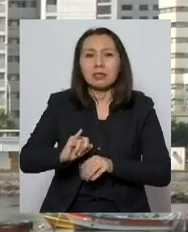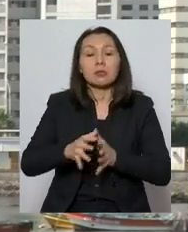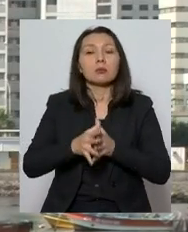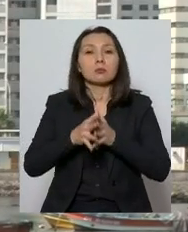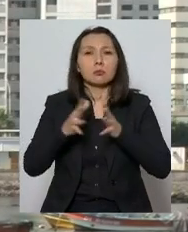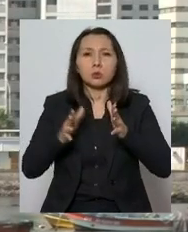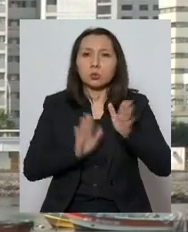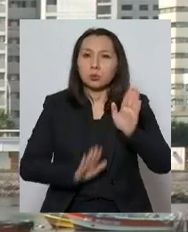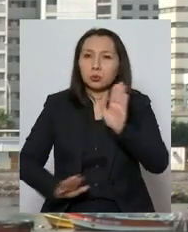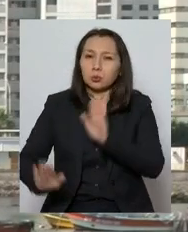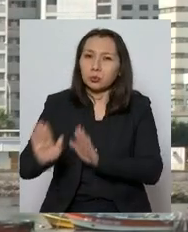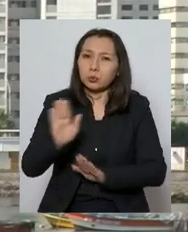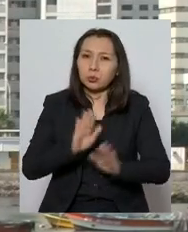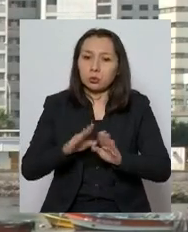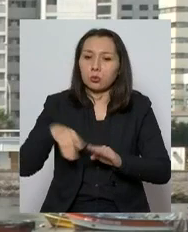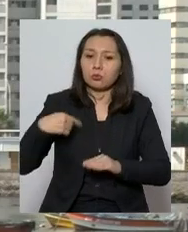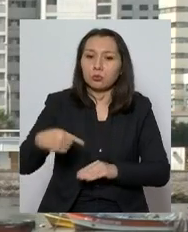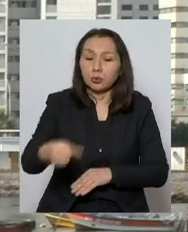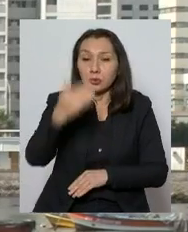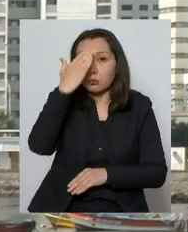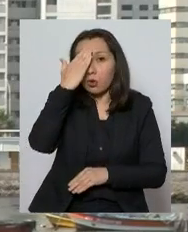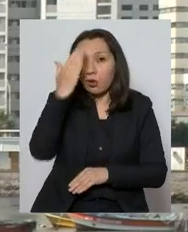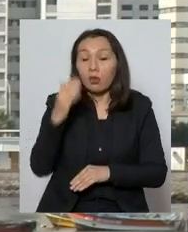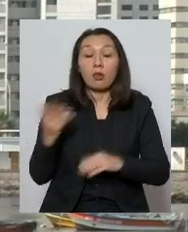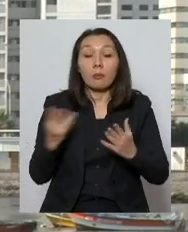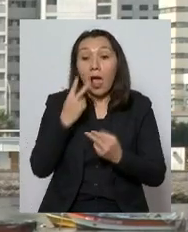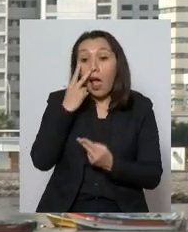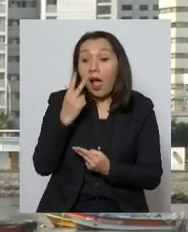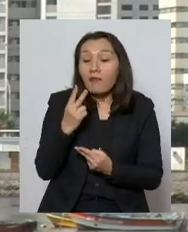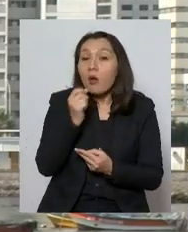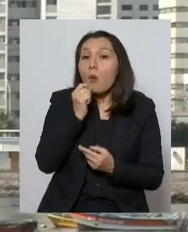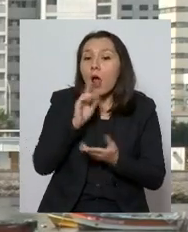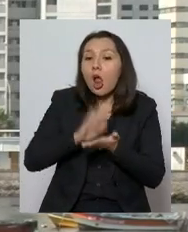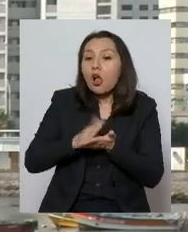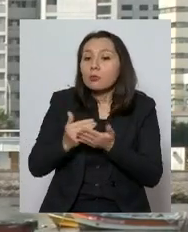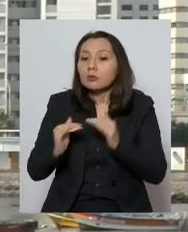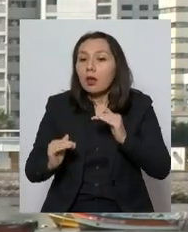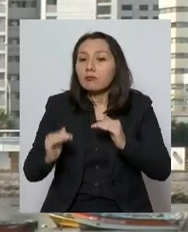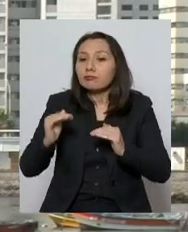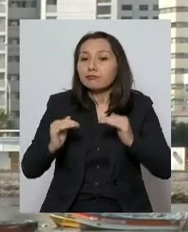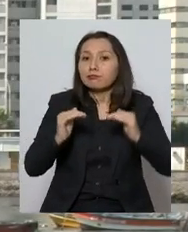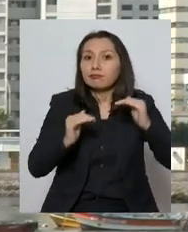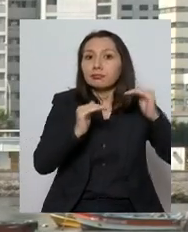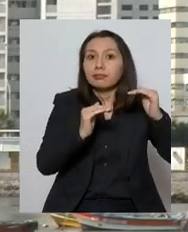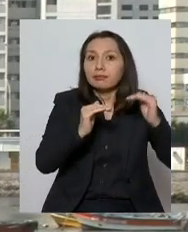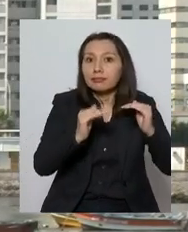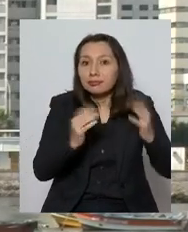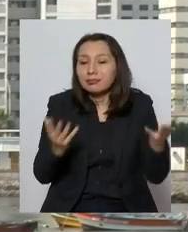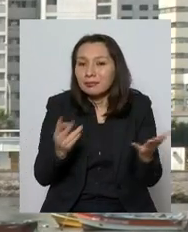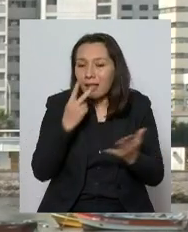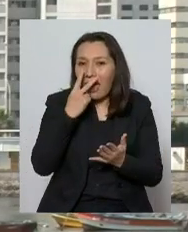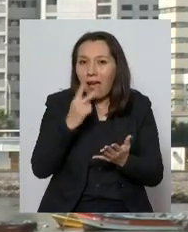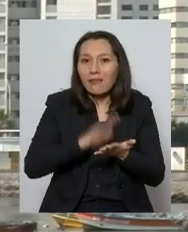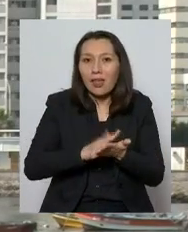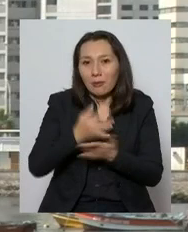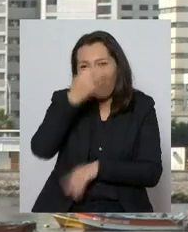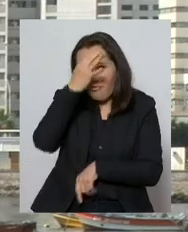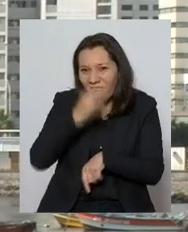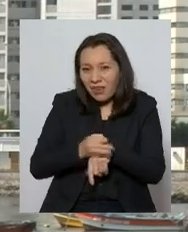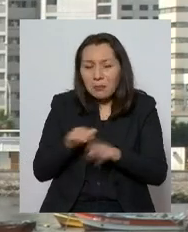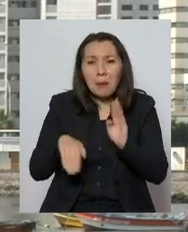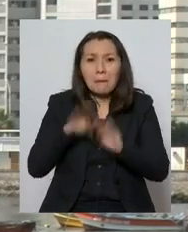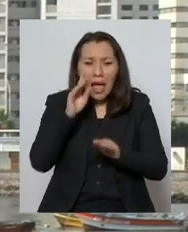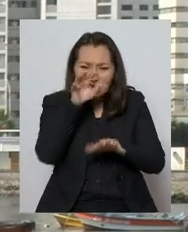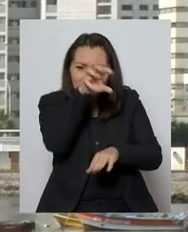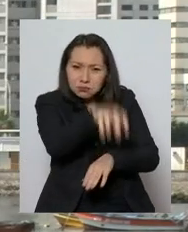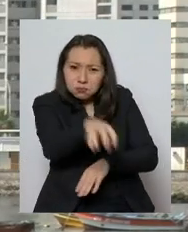extrema prudencia en los días que vienen para ver qué curso toma esta enfermedad, sobre todo en los focos